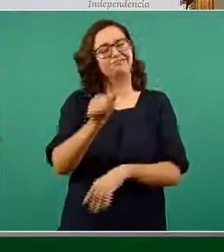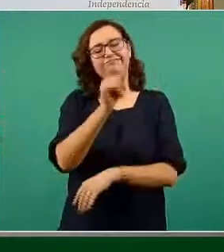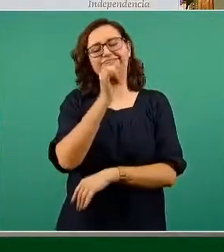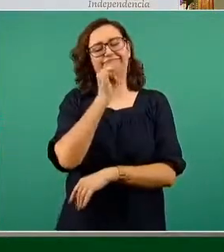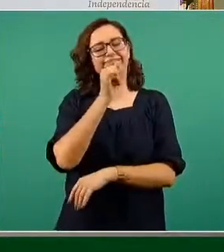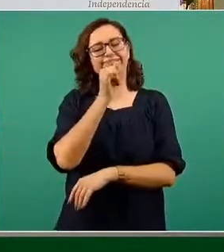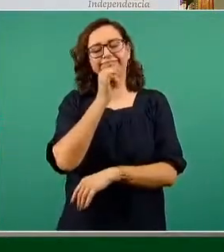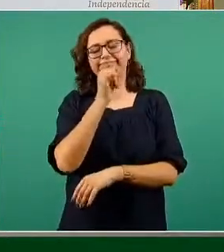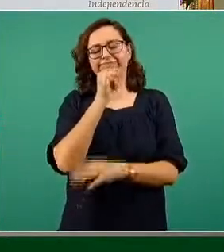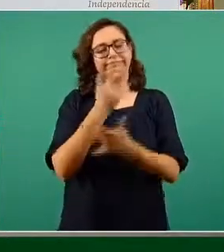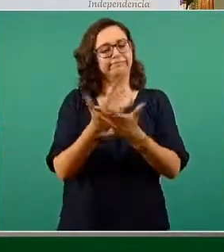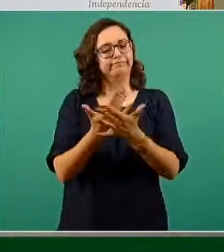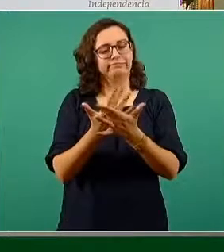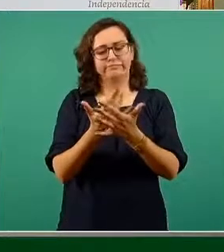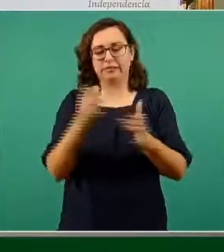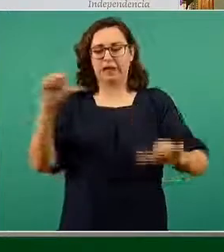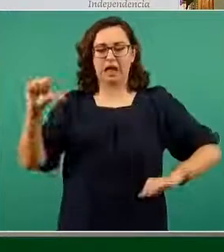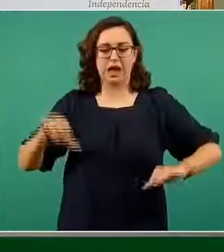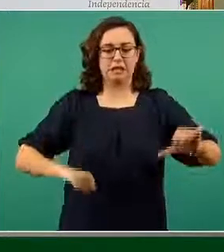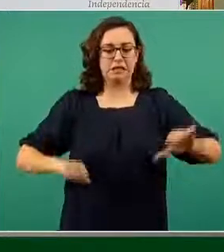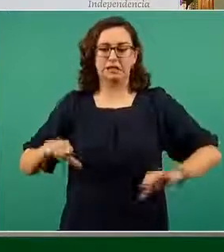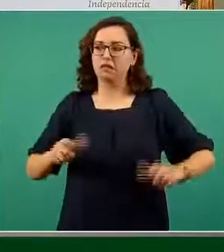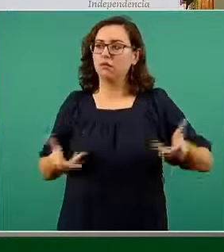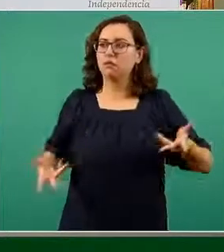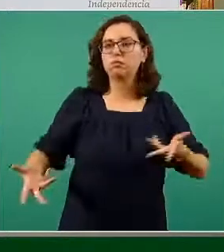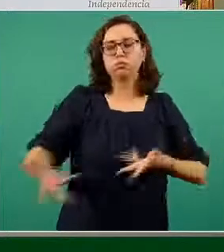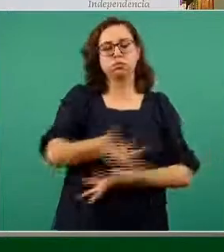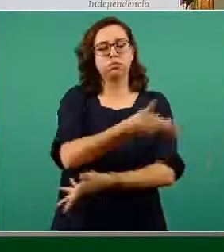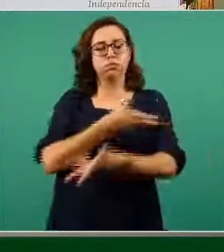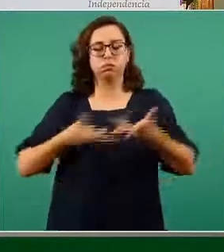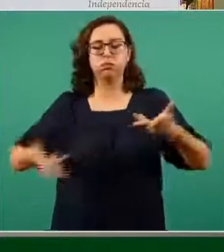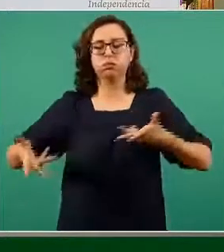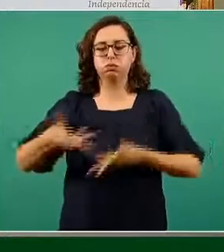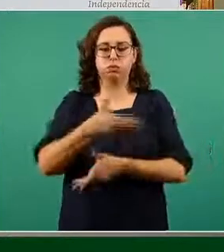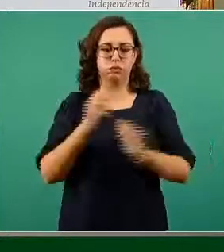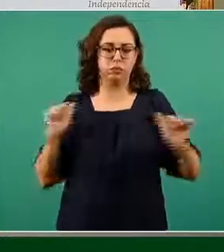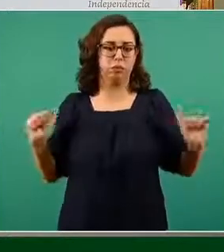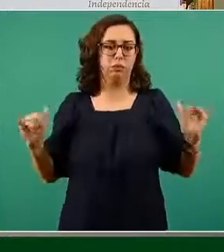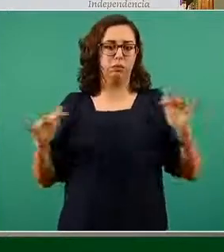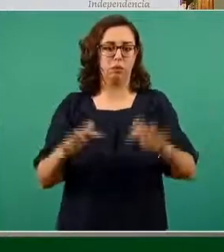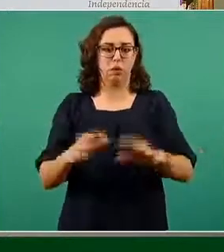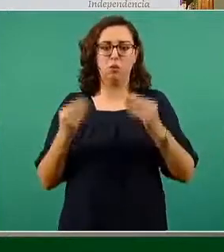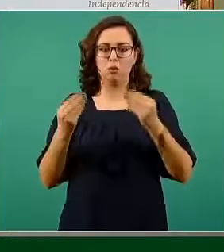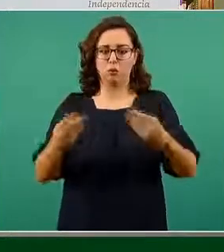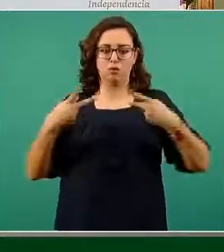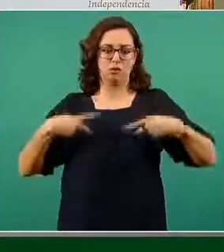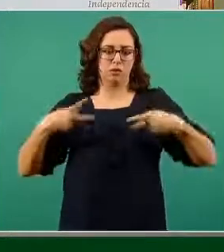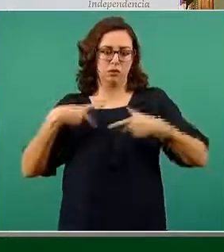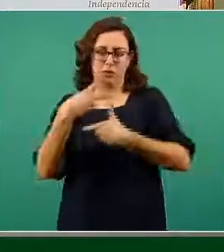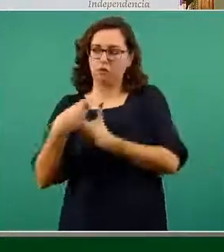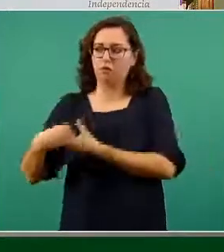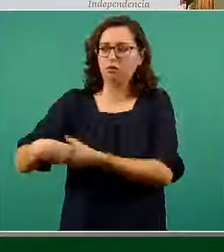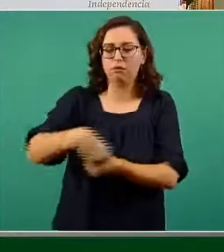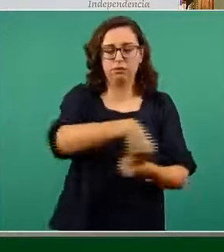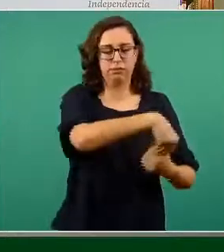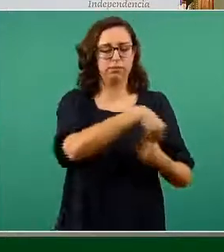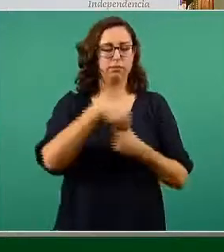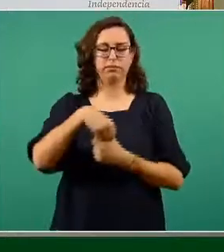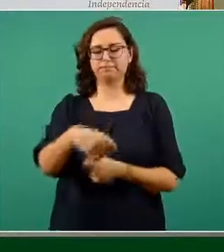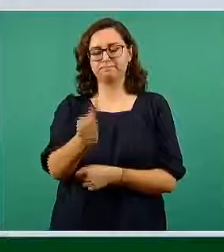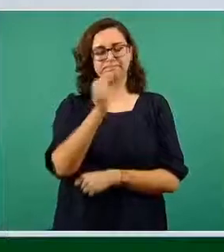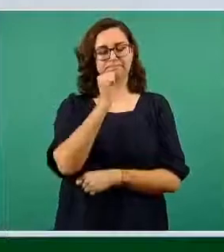recomendable estar realizando actividades sociales que congreguen a personas de diferentes puntos, de otros